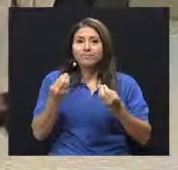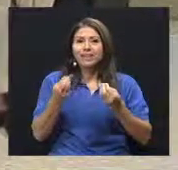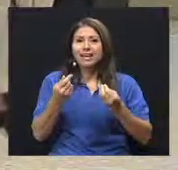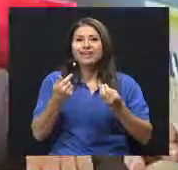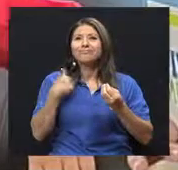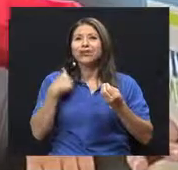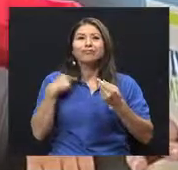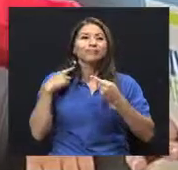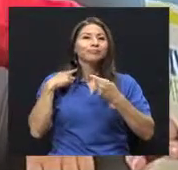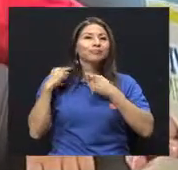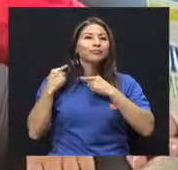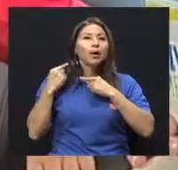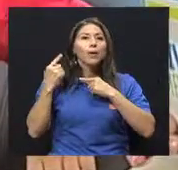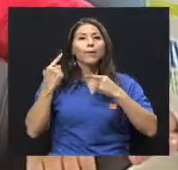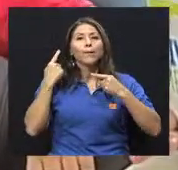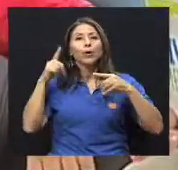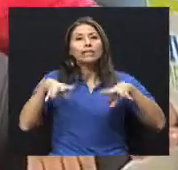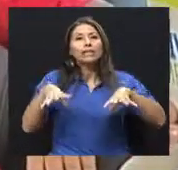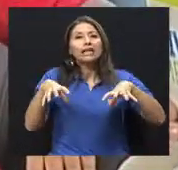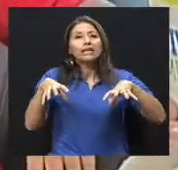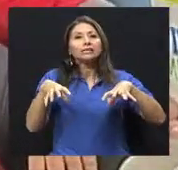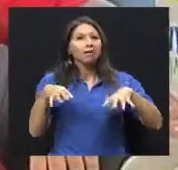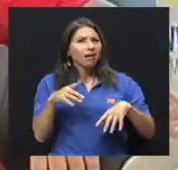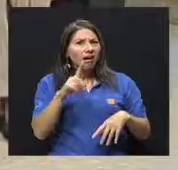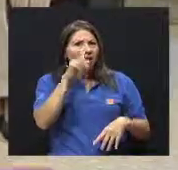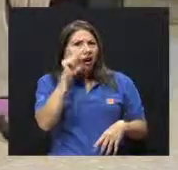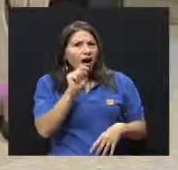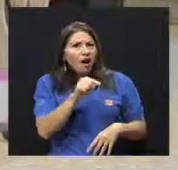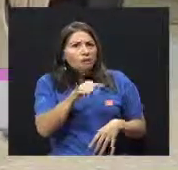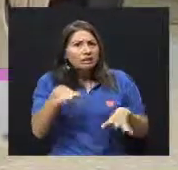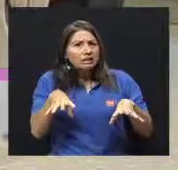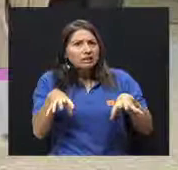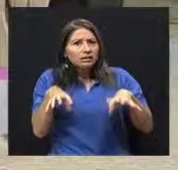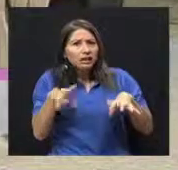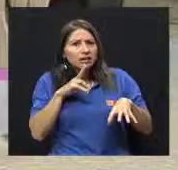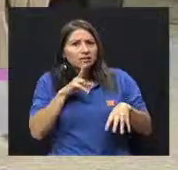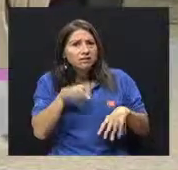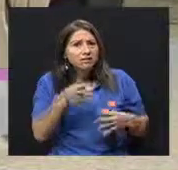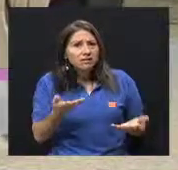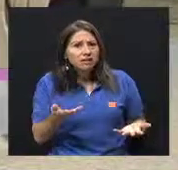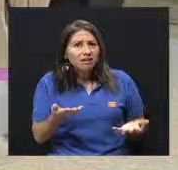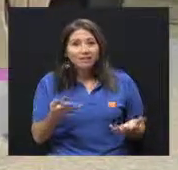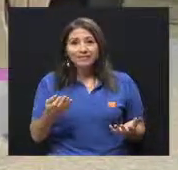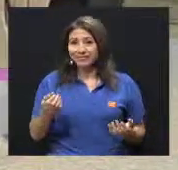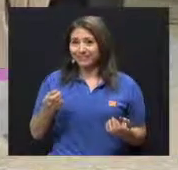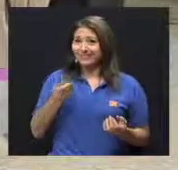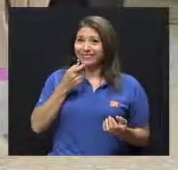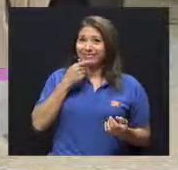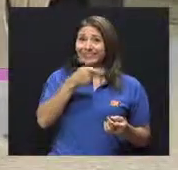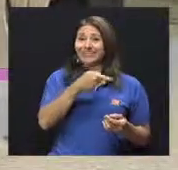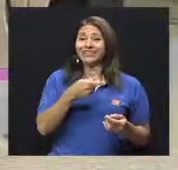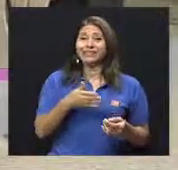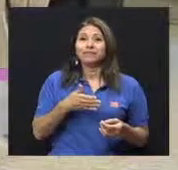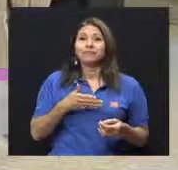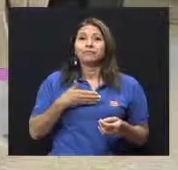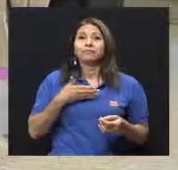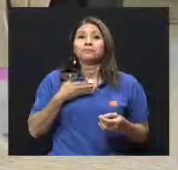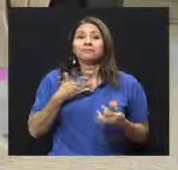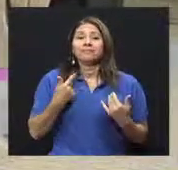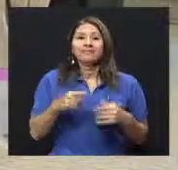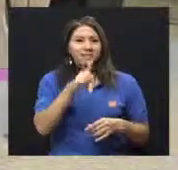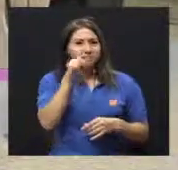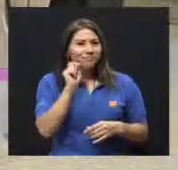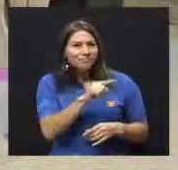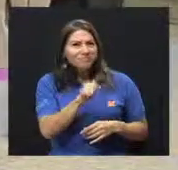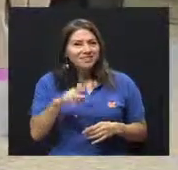le dice estrés. ¿Era el estrés? ¿Por qué vos tenés estrés, Derek? Sí. Hasta que respira,